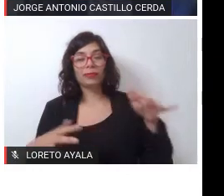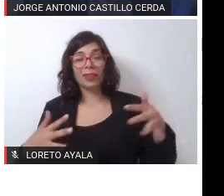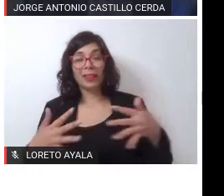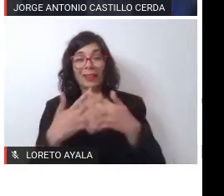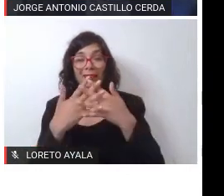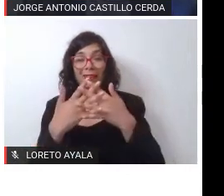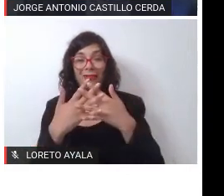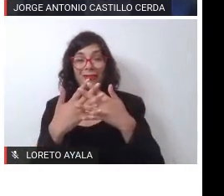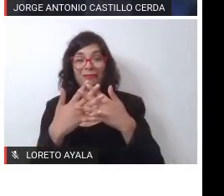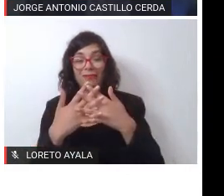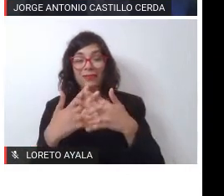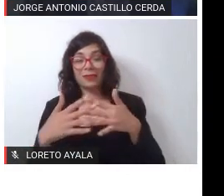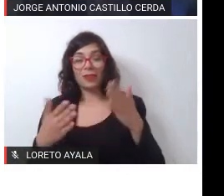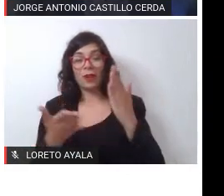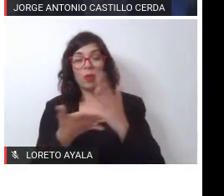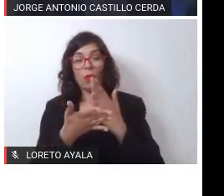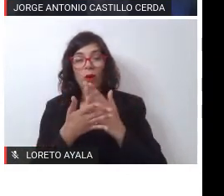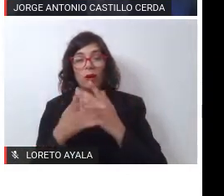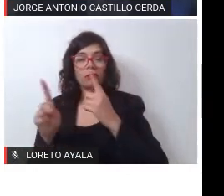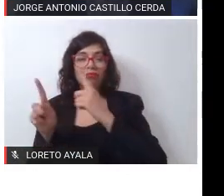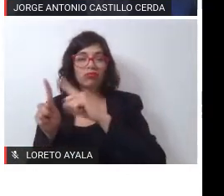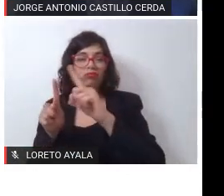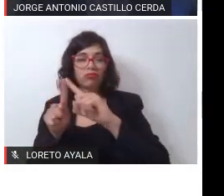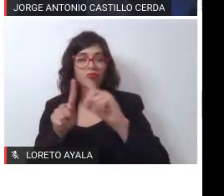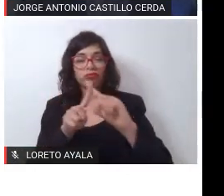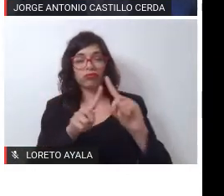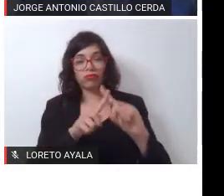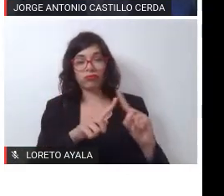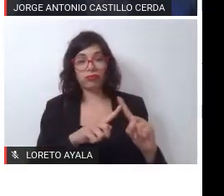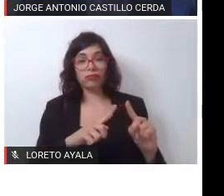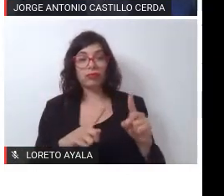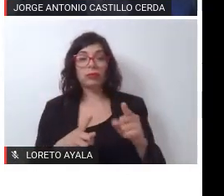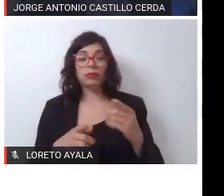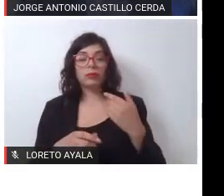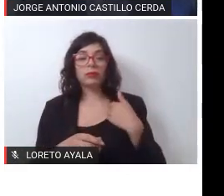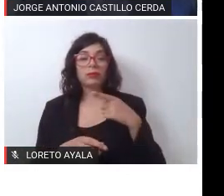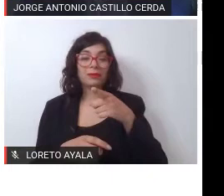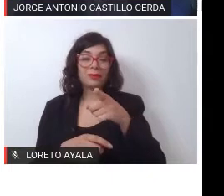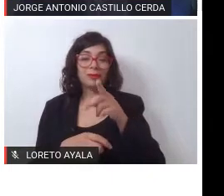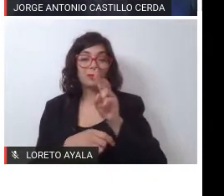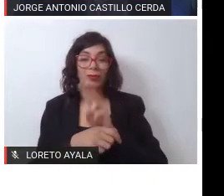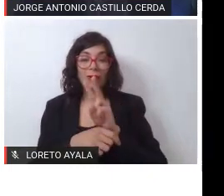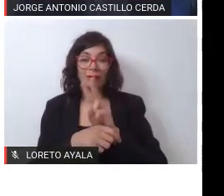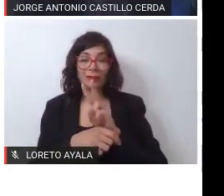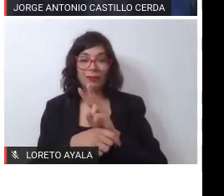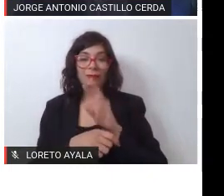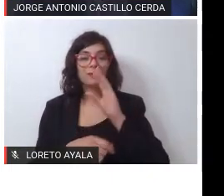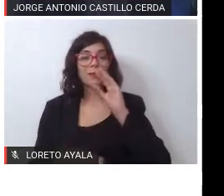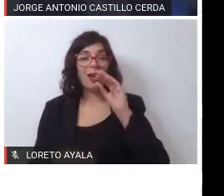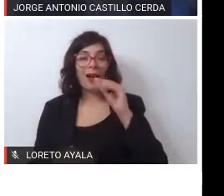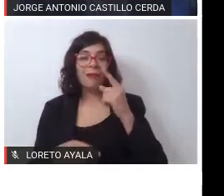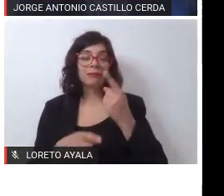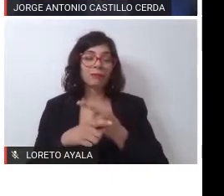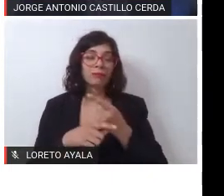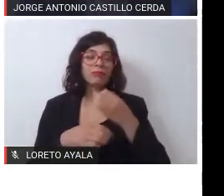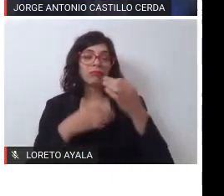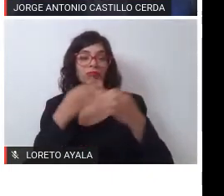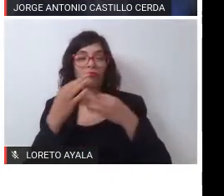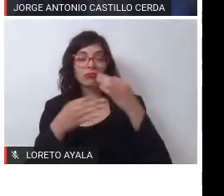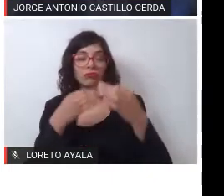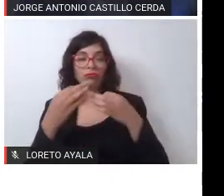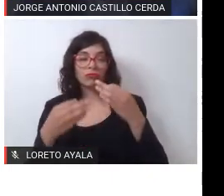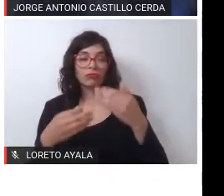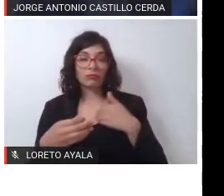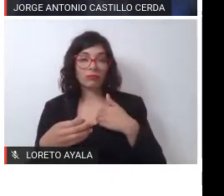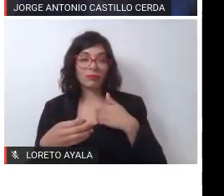escuelas multigrado en un microcentro, este profesor nos hablaba a mí y al sostenedor,